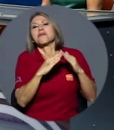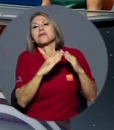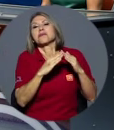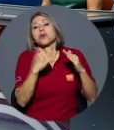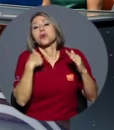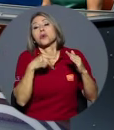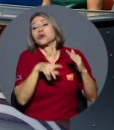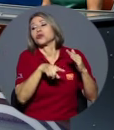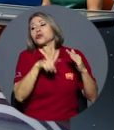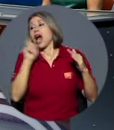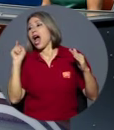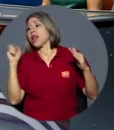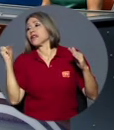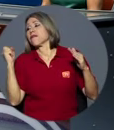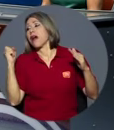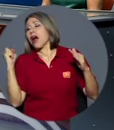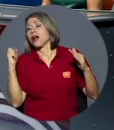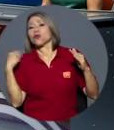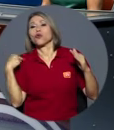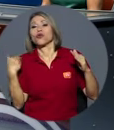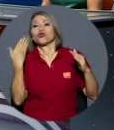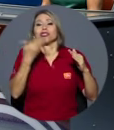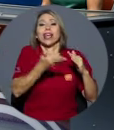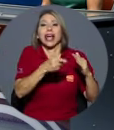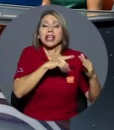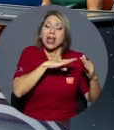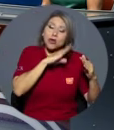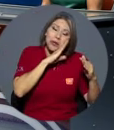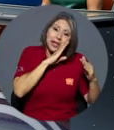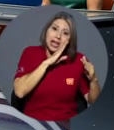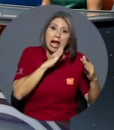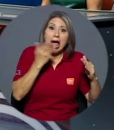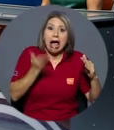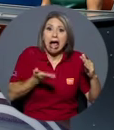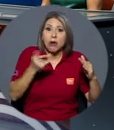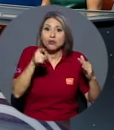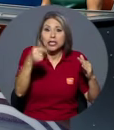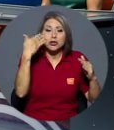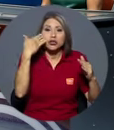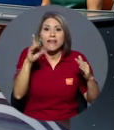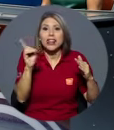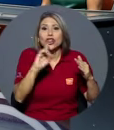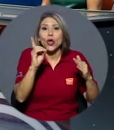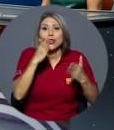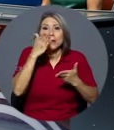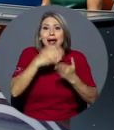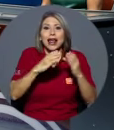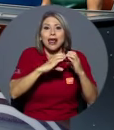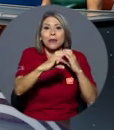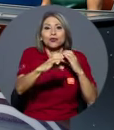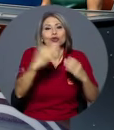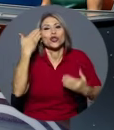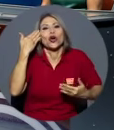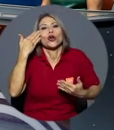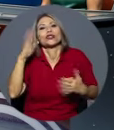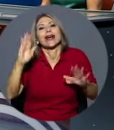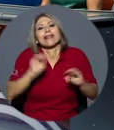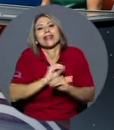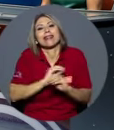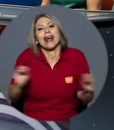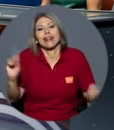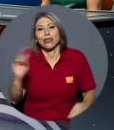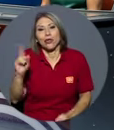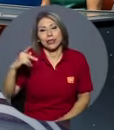solo a dormir, no saben, hay gente que no sabe ni dónde está la parada de autobuses, menos va a saber dónde están los riesgos de los cantones. Y me parece que es